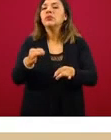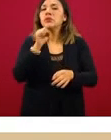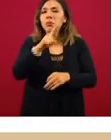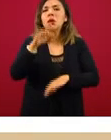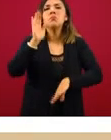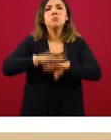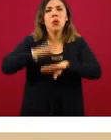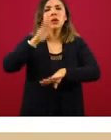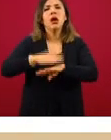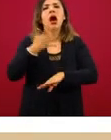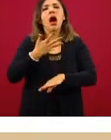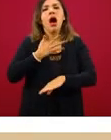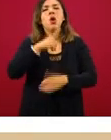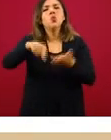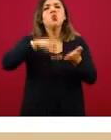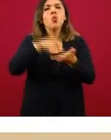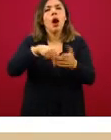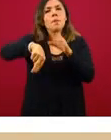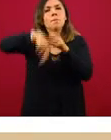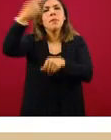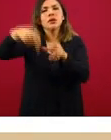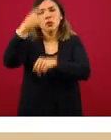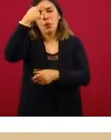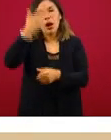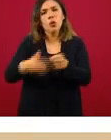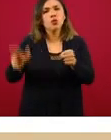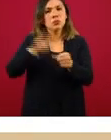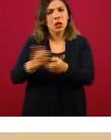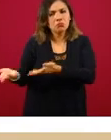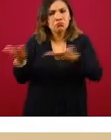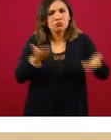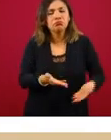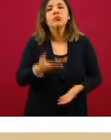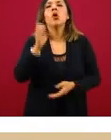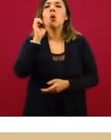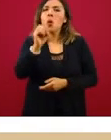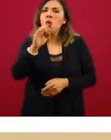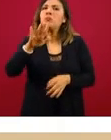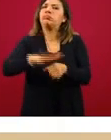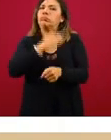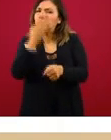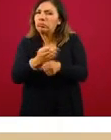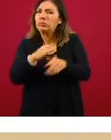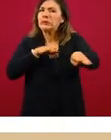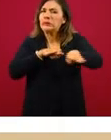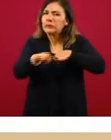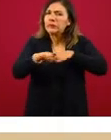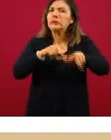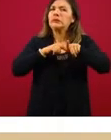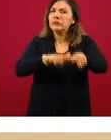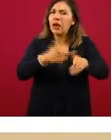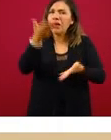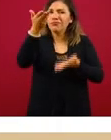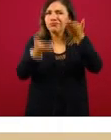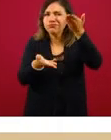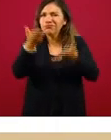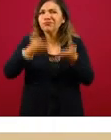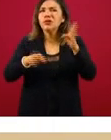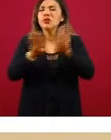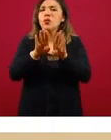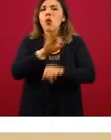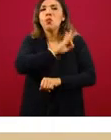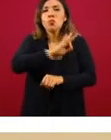ha incrementado la disponibilidad como tal, o al menos se ha mantenido estable entre ese balance que significa